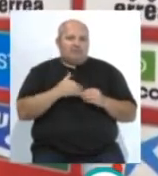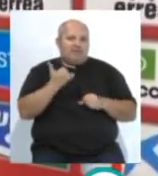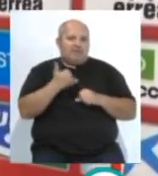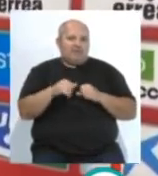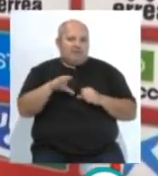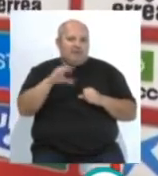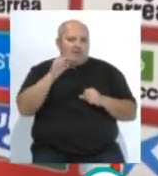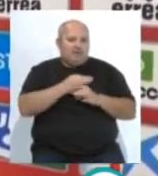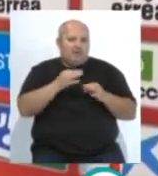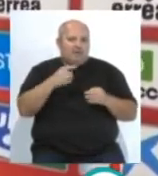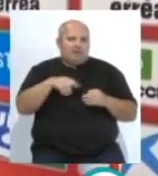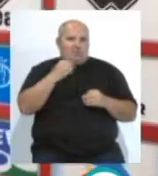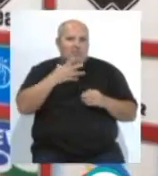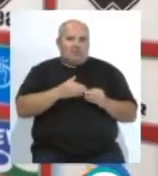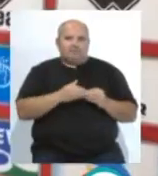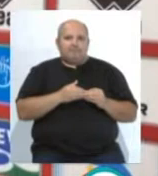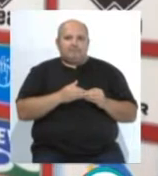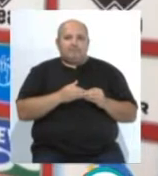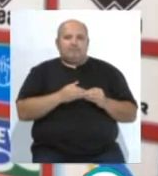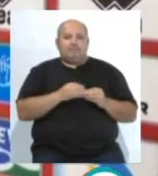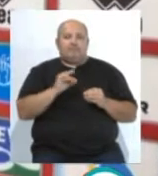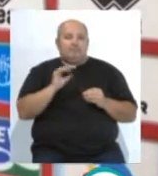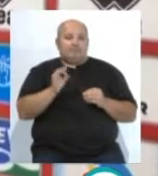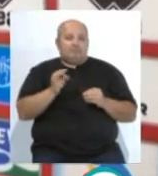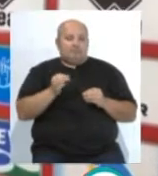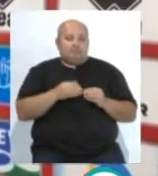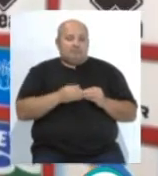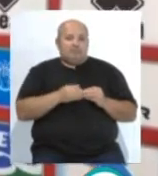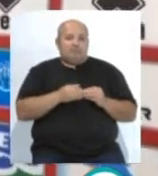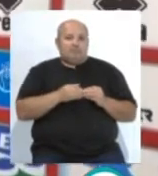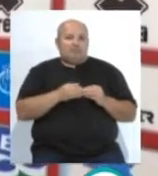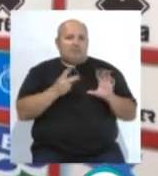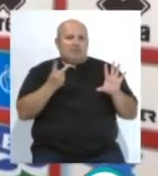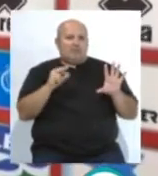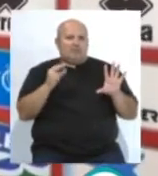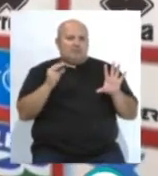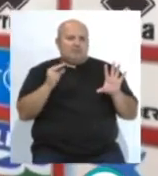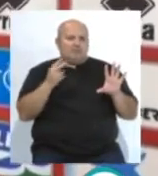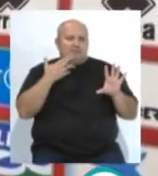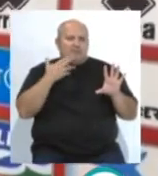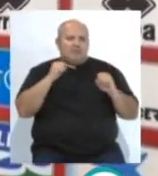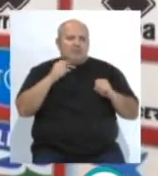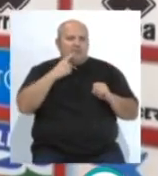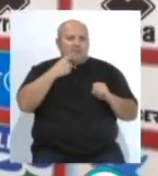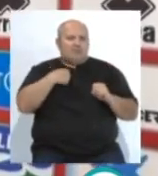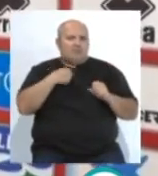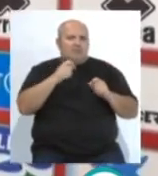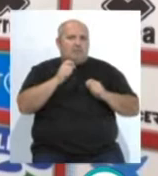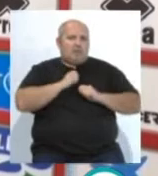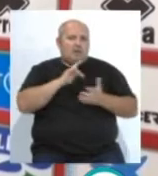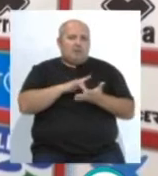es entendible porque hay gente muy, muy buena. Sí, bueno, al final salió en el 70 y pues el míster me dijo pues, un